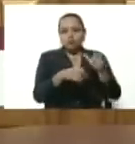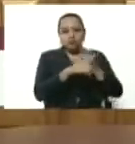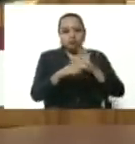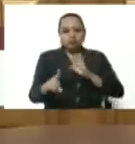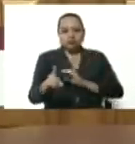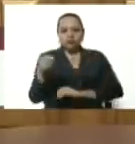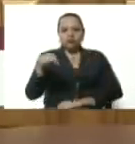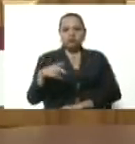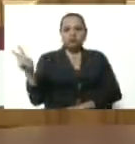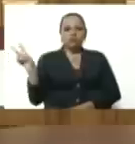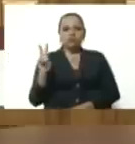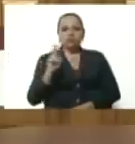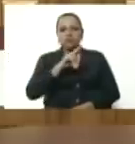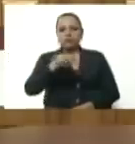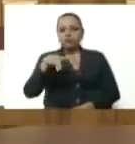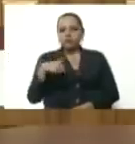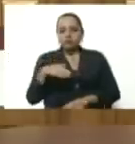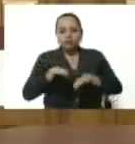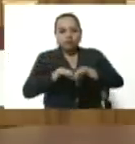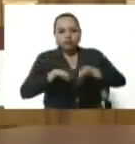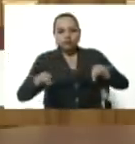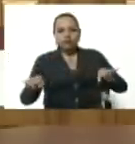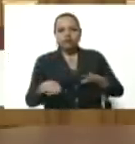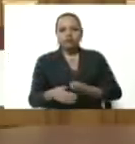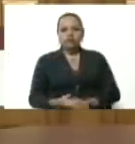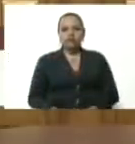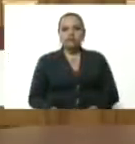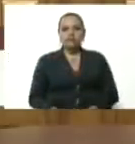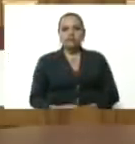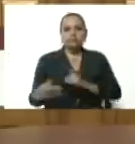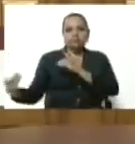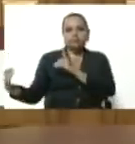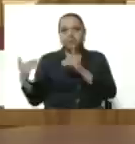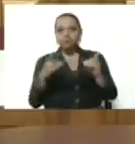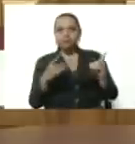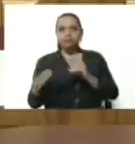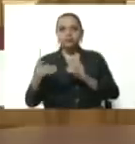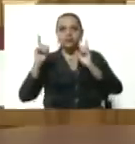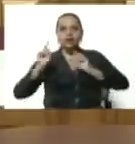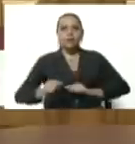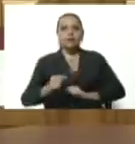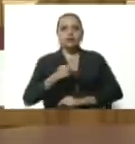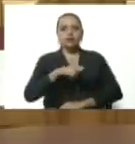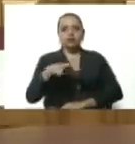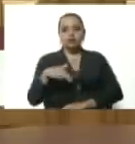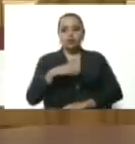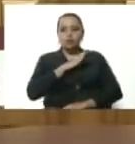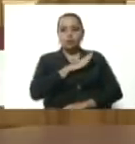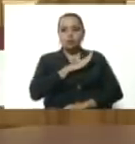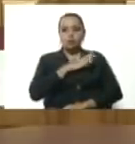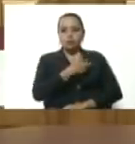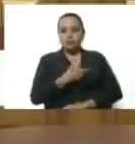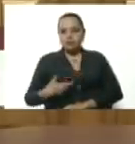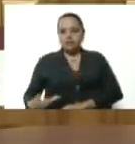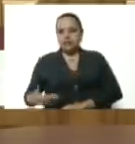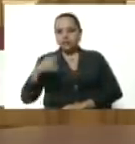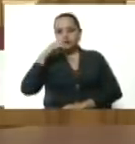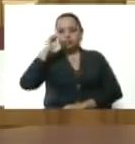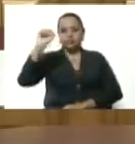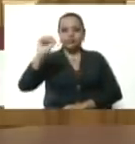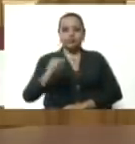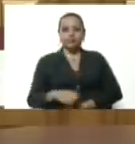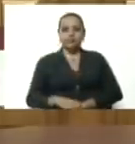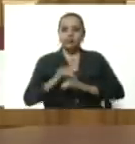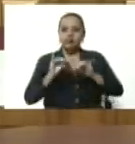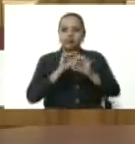Venezuela en que nosotros nos dividamos, polemicemos, incluso hasta con nuestro propio jefe de Estado, en esa